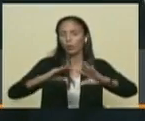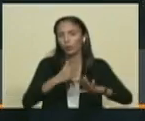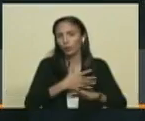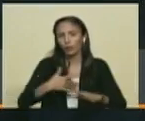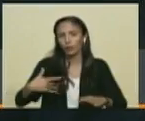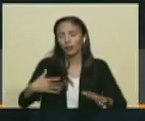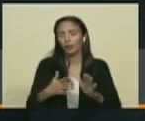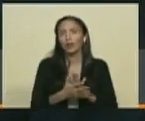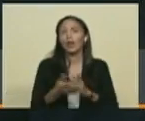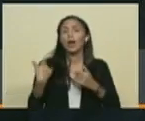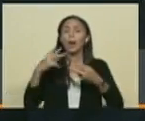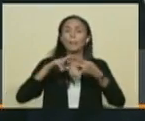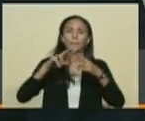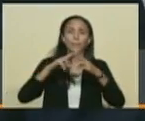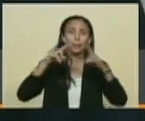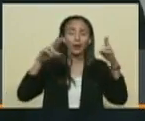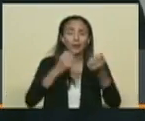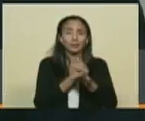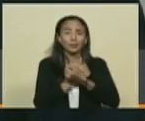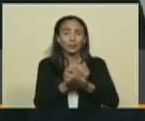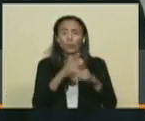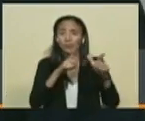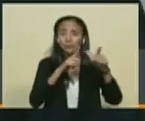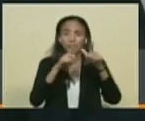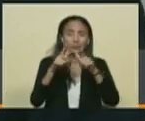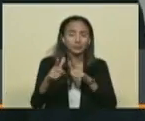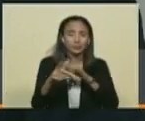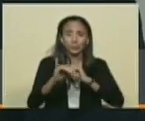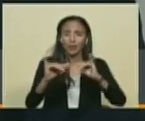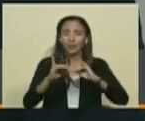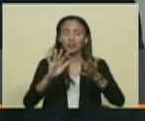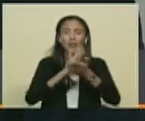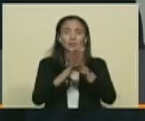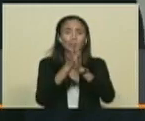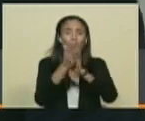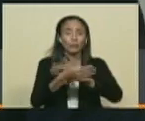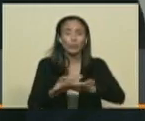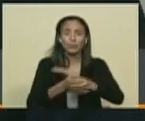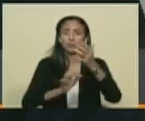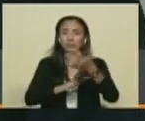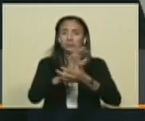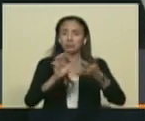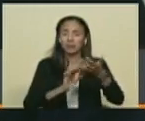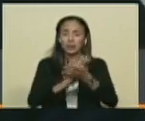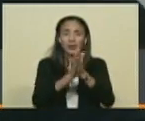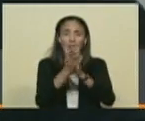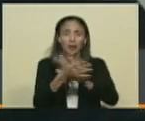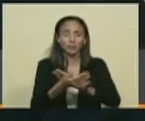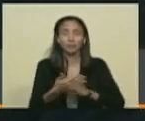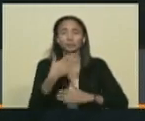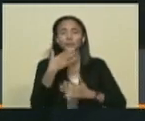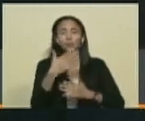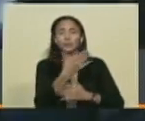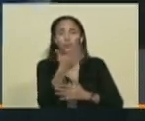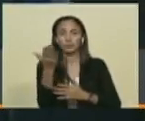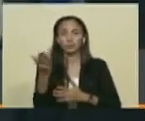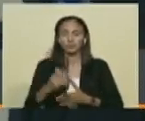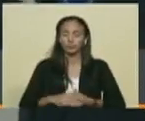de una salida pacífica, política, a la crisis que vive este país hermano. Muchas gracias.